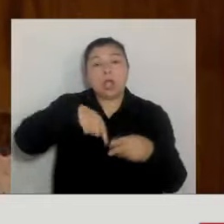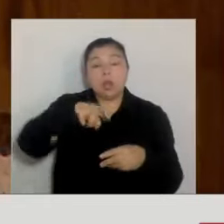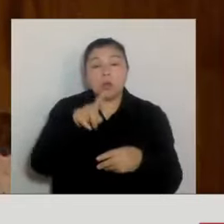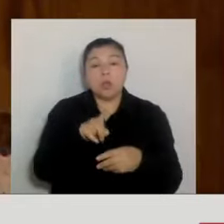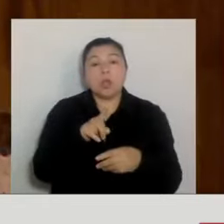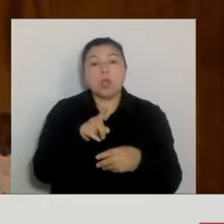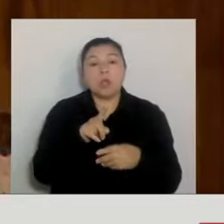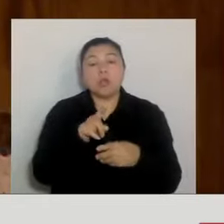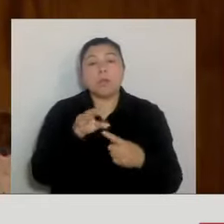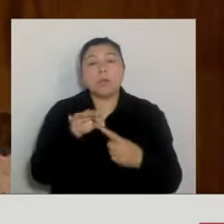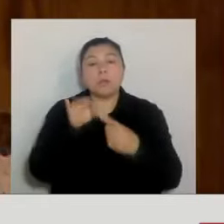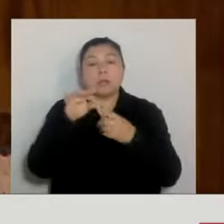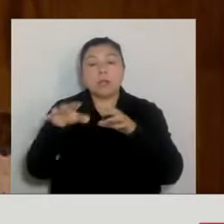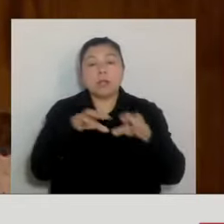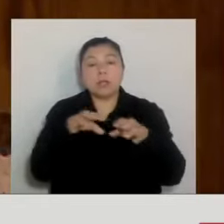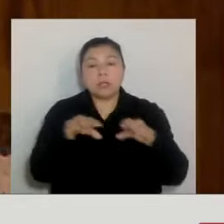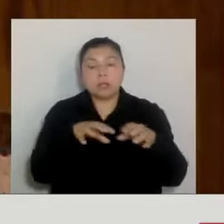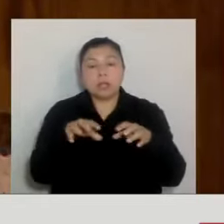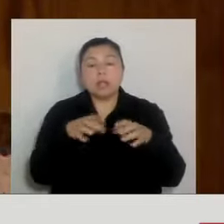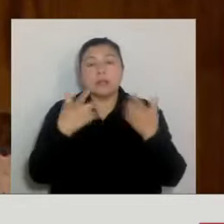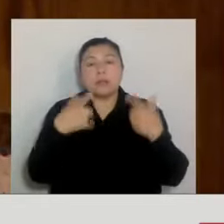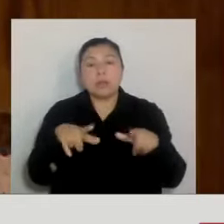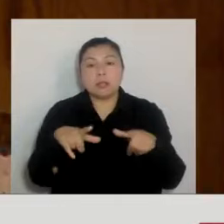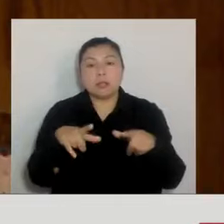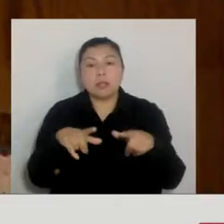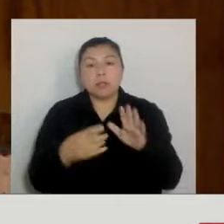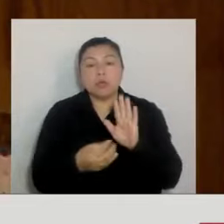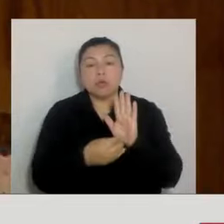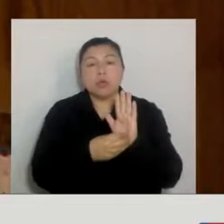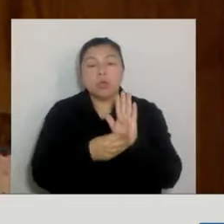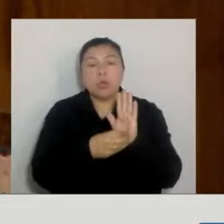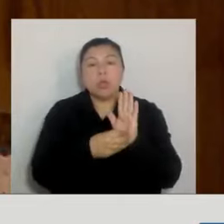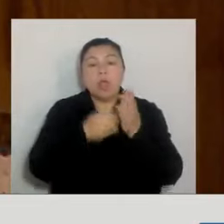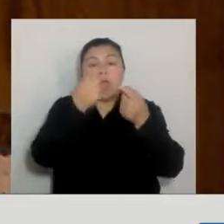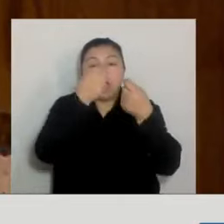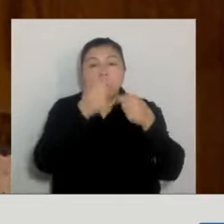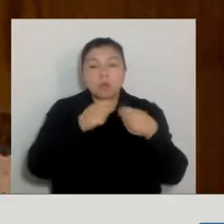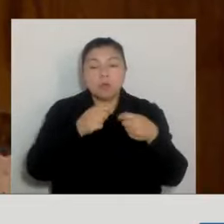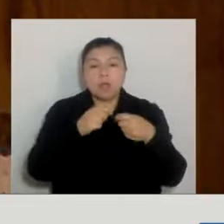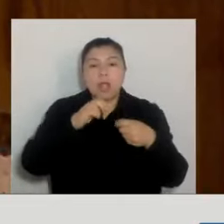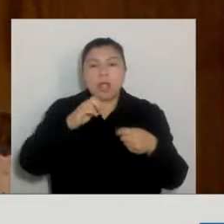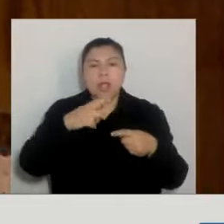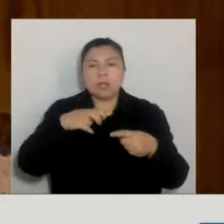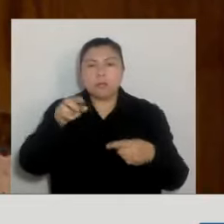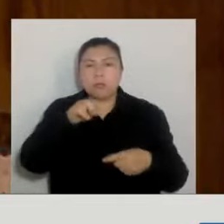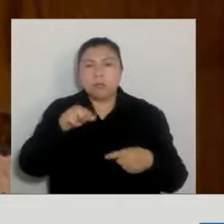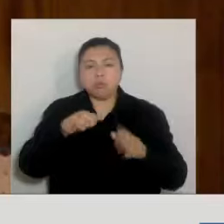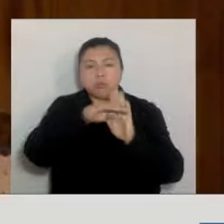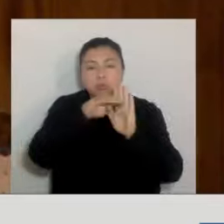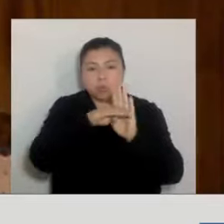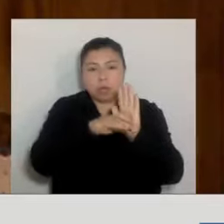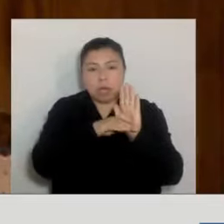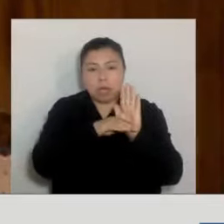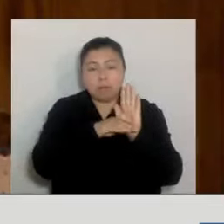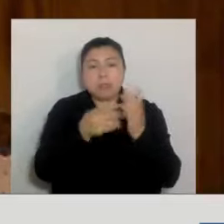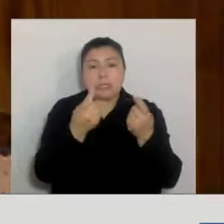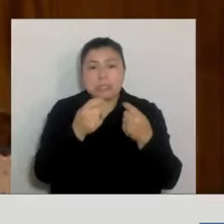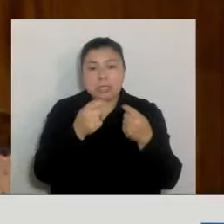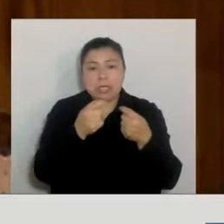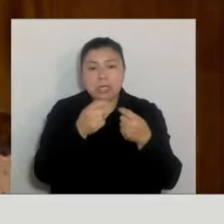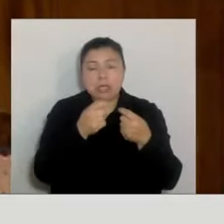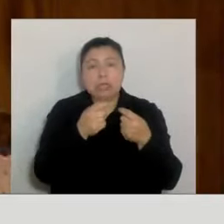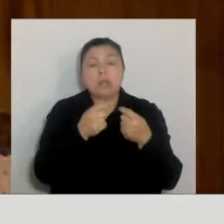principales actividades de la agencia incluyendo la evaluación expost de programas tratándolo